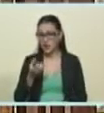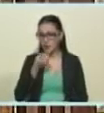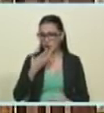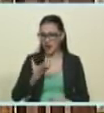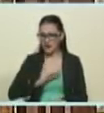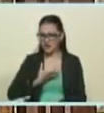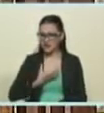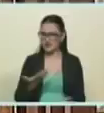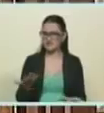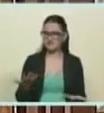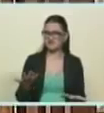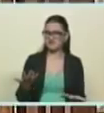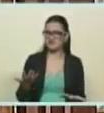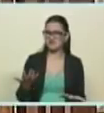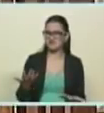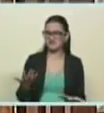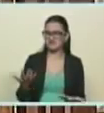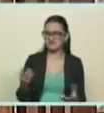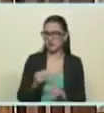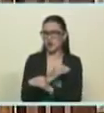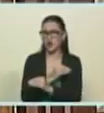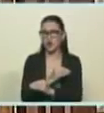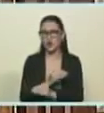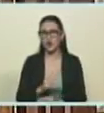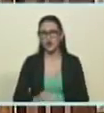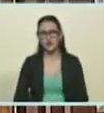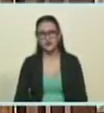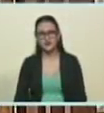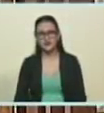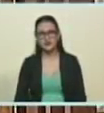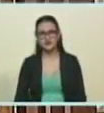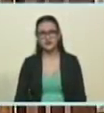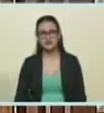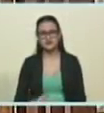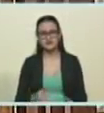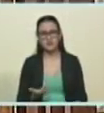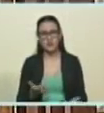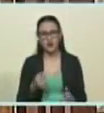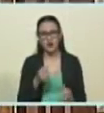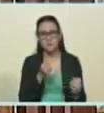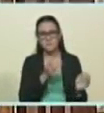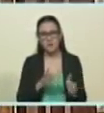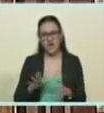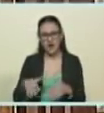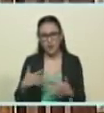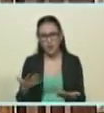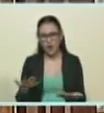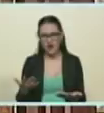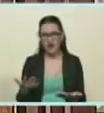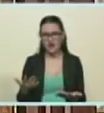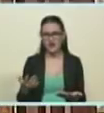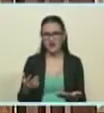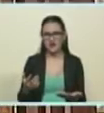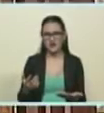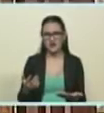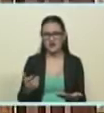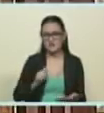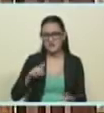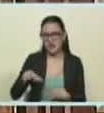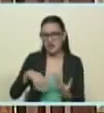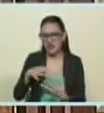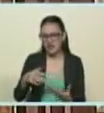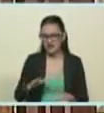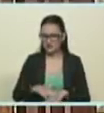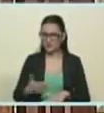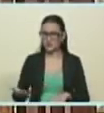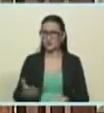alcaldías. ¿Cuál es la incoherencia? ¿De dónde vienen los planes? ¿De dónde viene la improvisación? Nosotros